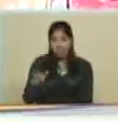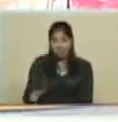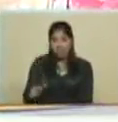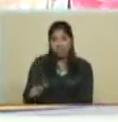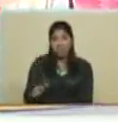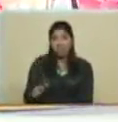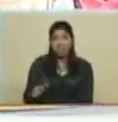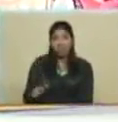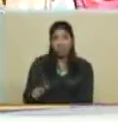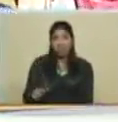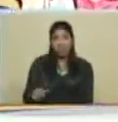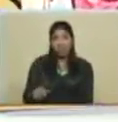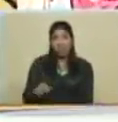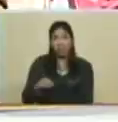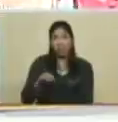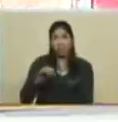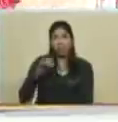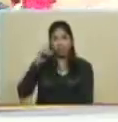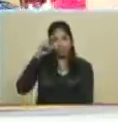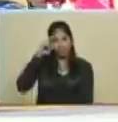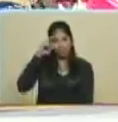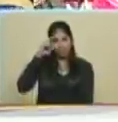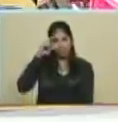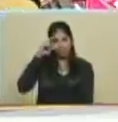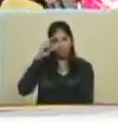llegó hace un rato.